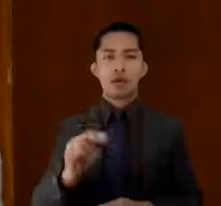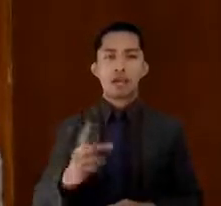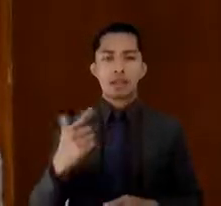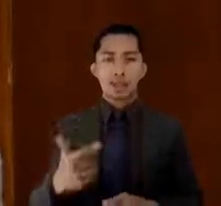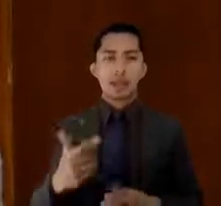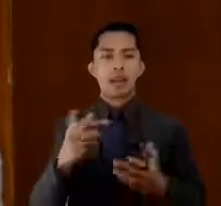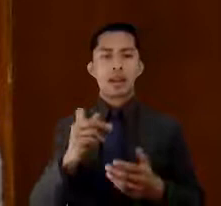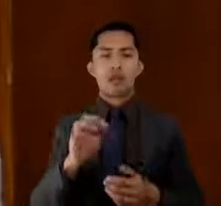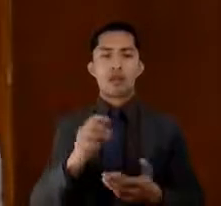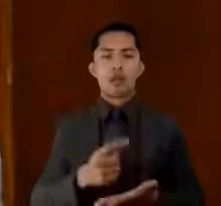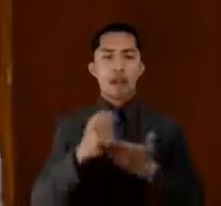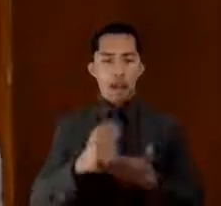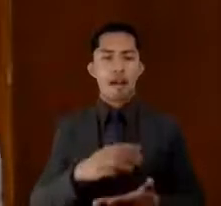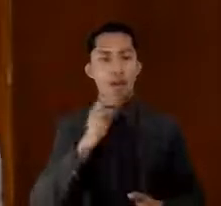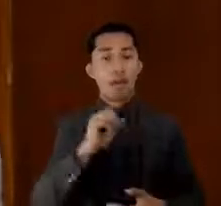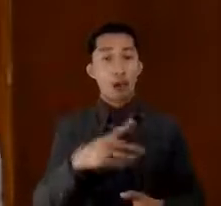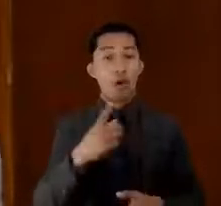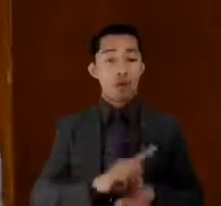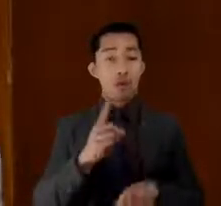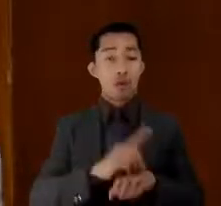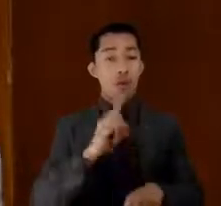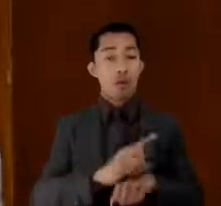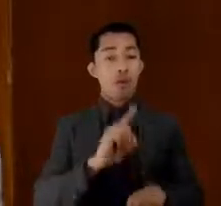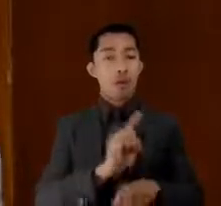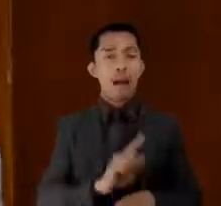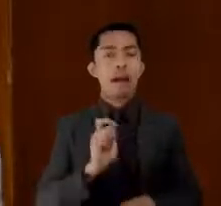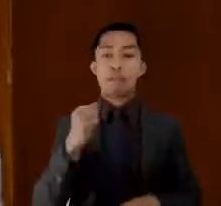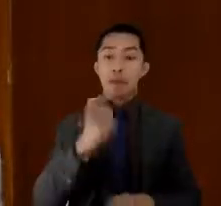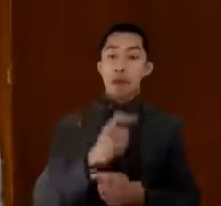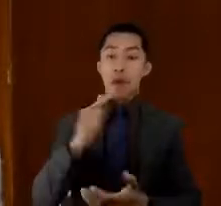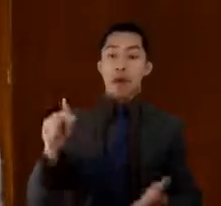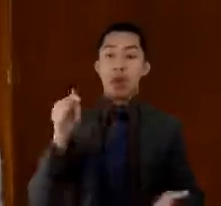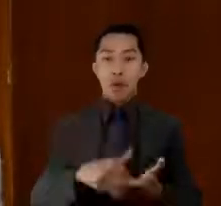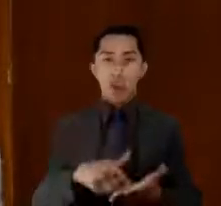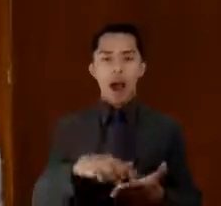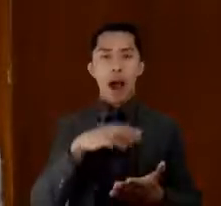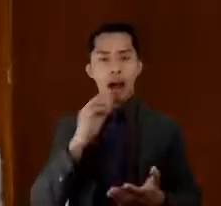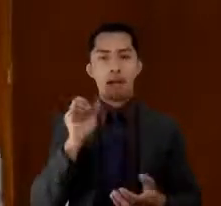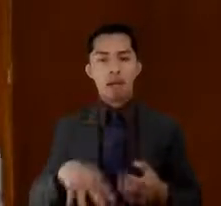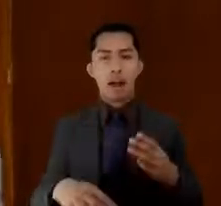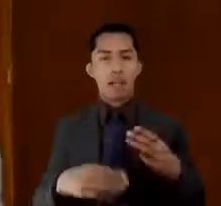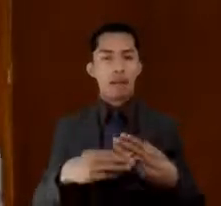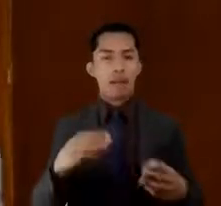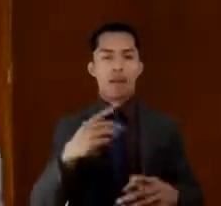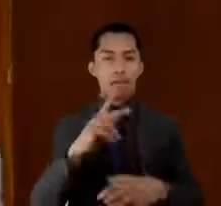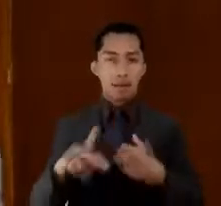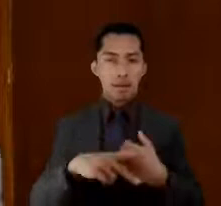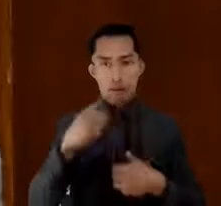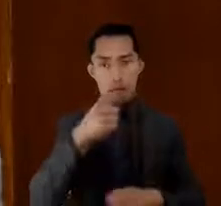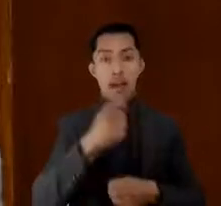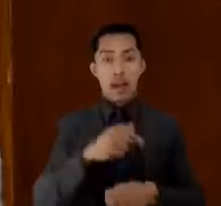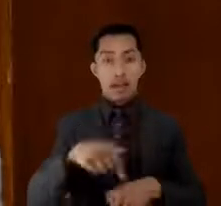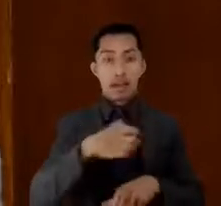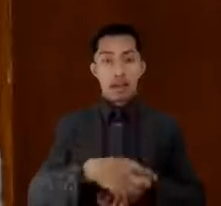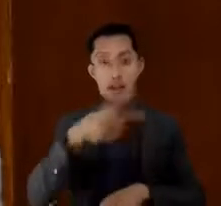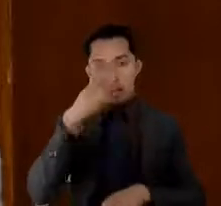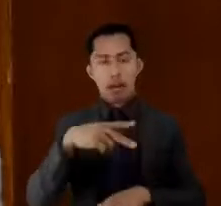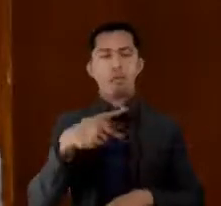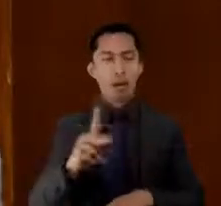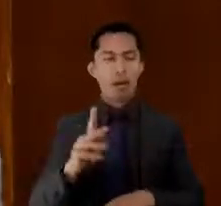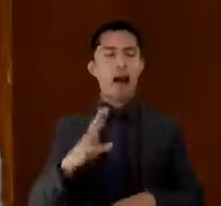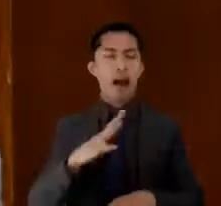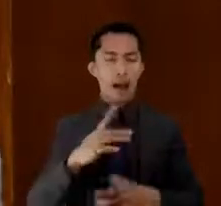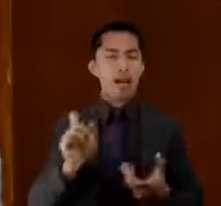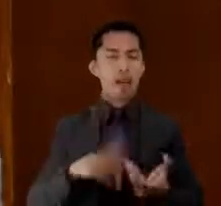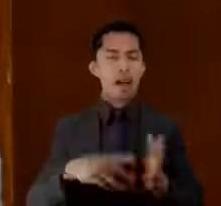16.187 toneladas de basura diariamente, ocupando el primer lugar en generación de residuos sólidos de todo el país. Sin embargo, dada la vecindad y